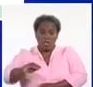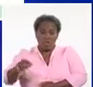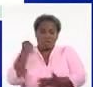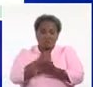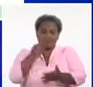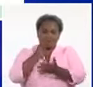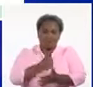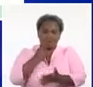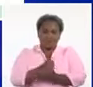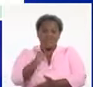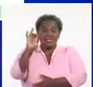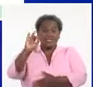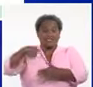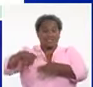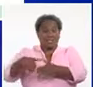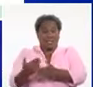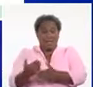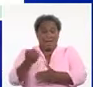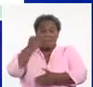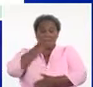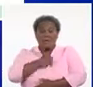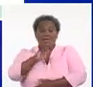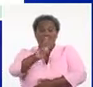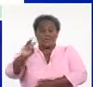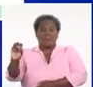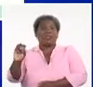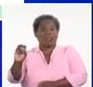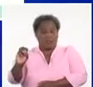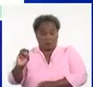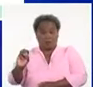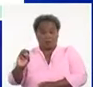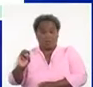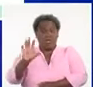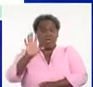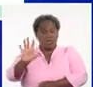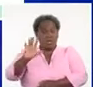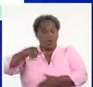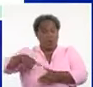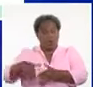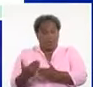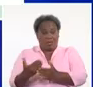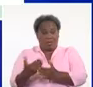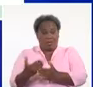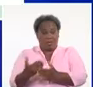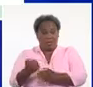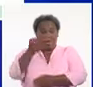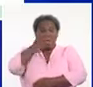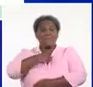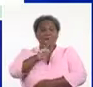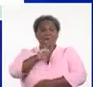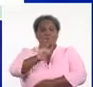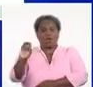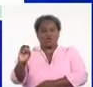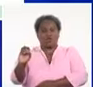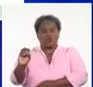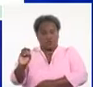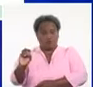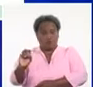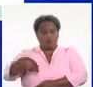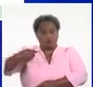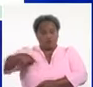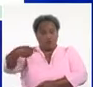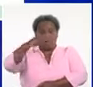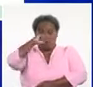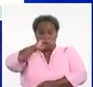días consecutivos con más de 300 y el quinto día consecutivo con más de 400 casos diarios,